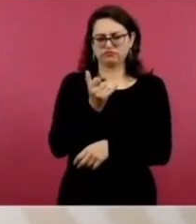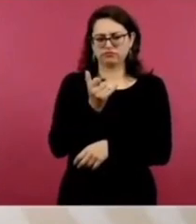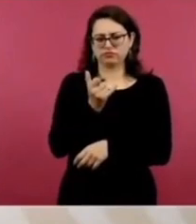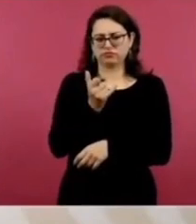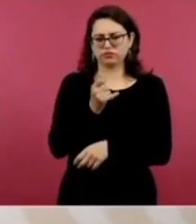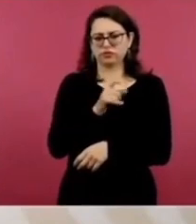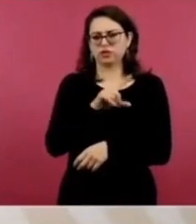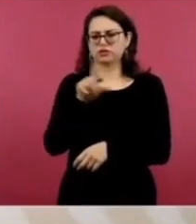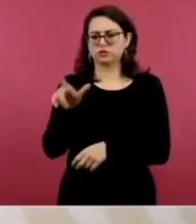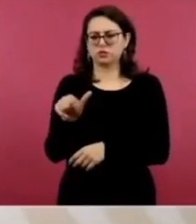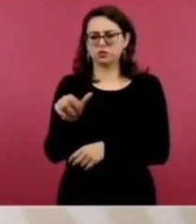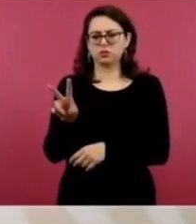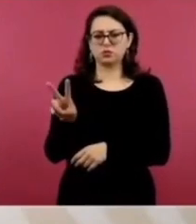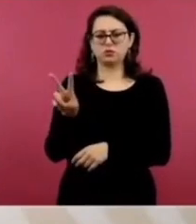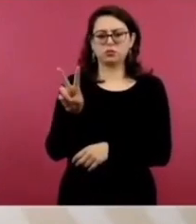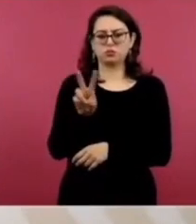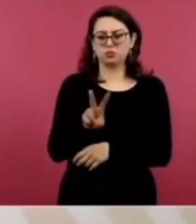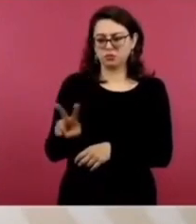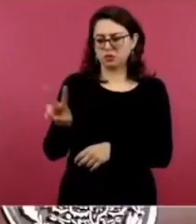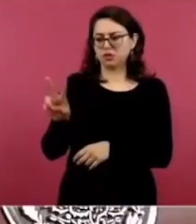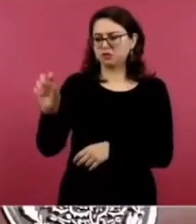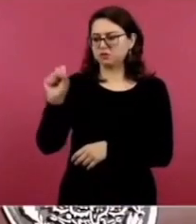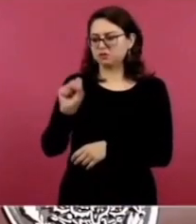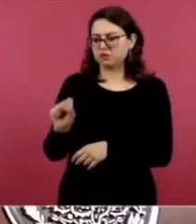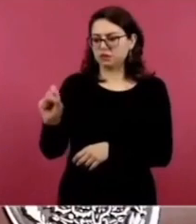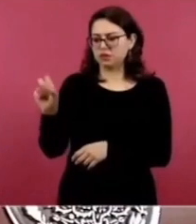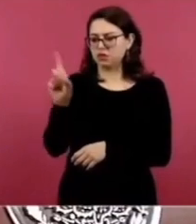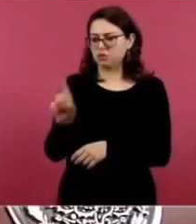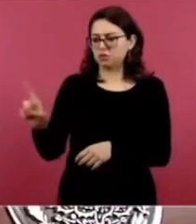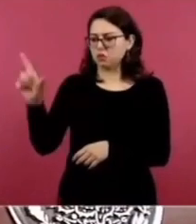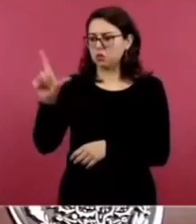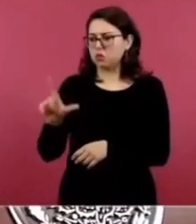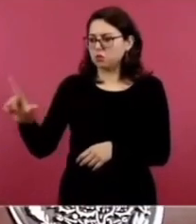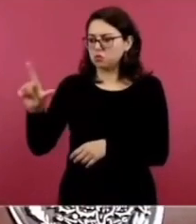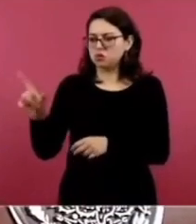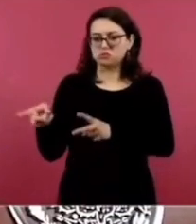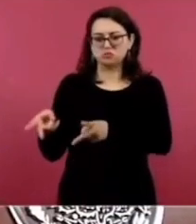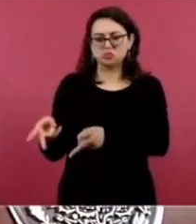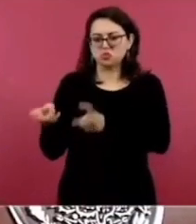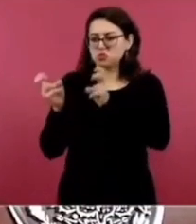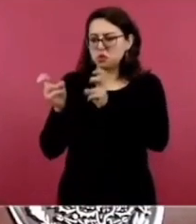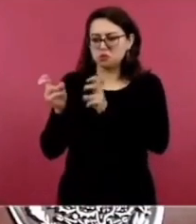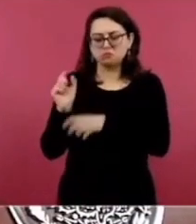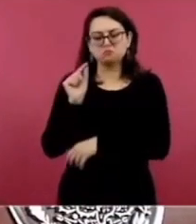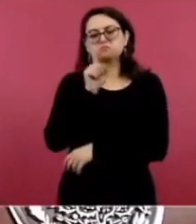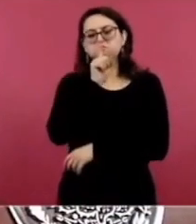Ya el viernes y todo el fin de semana bajaba hasta el lunes.